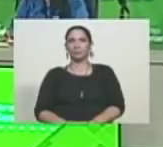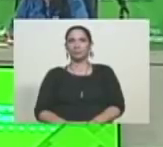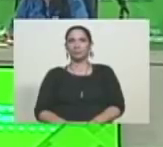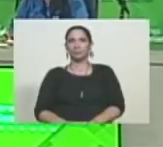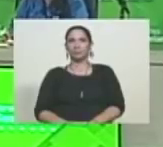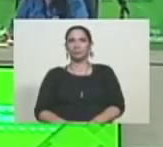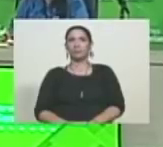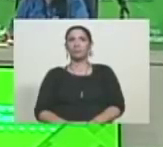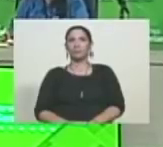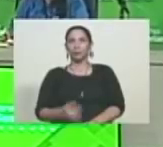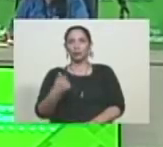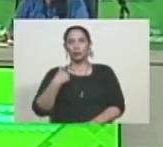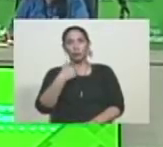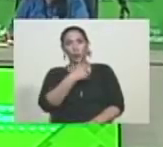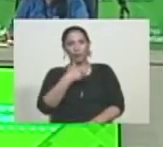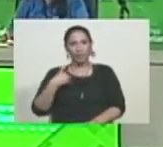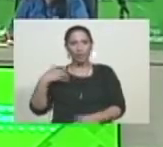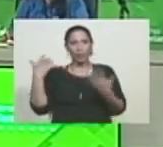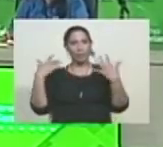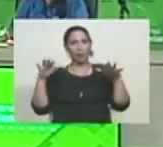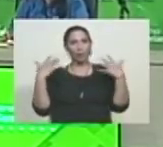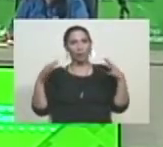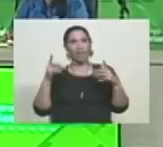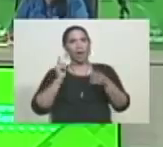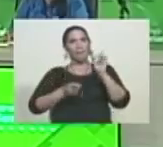Provoca aplaudir y a veces reírse también.